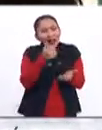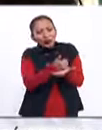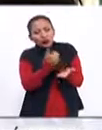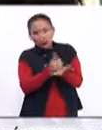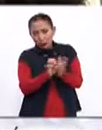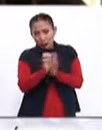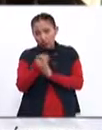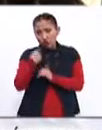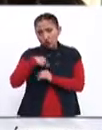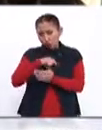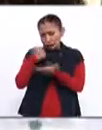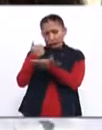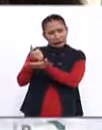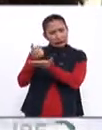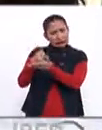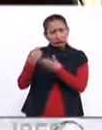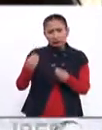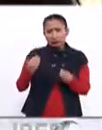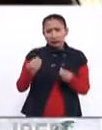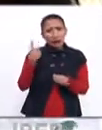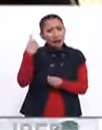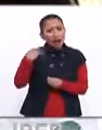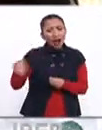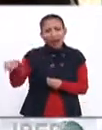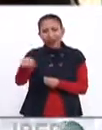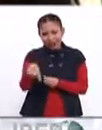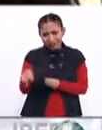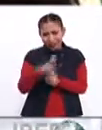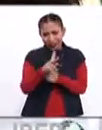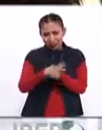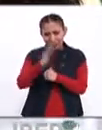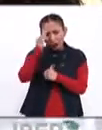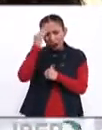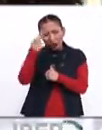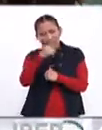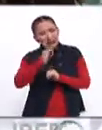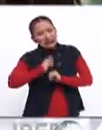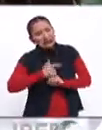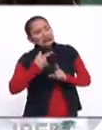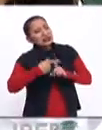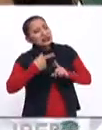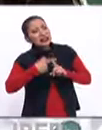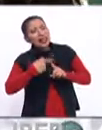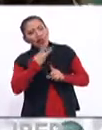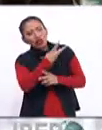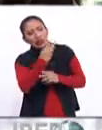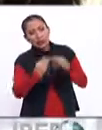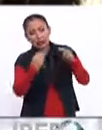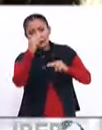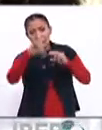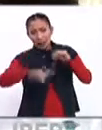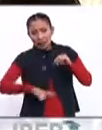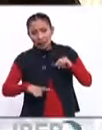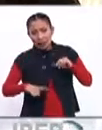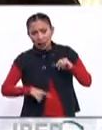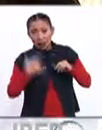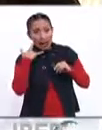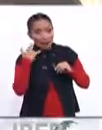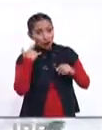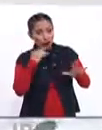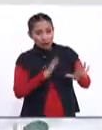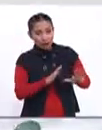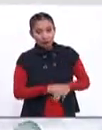Por ejemplo, les hemos ayudado muchísimo para que ellos conozcan a las autoridades de los tres niveles de gobierno en